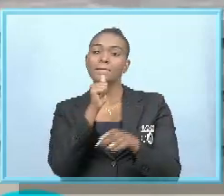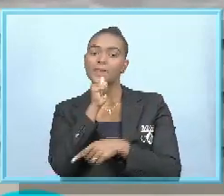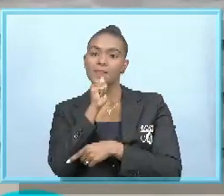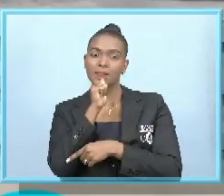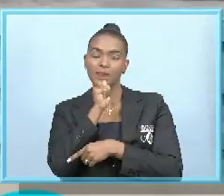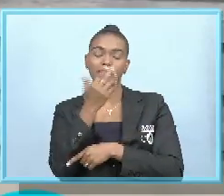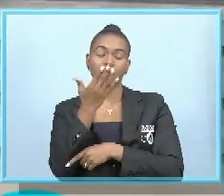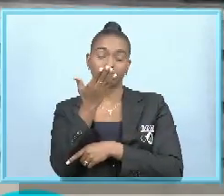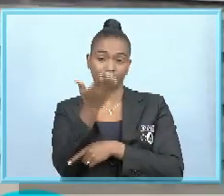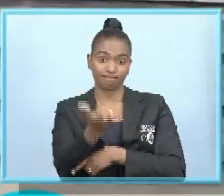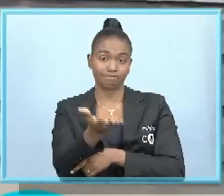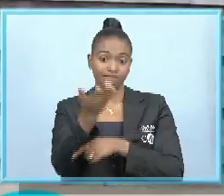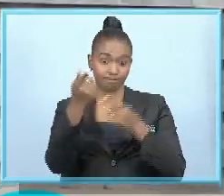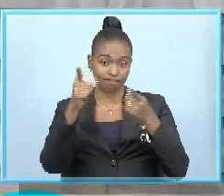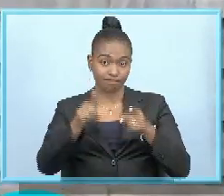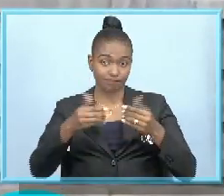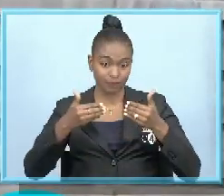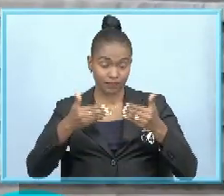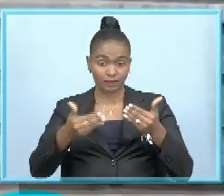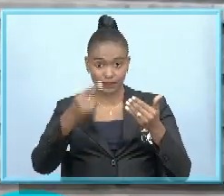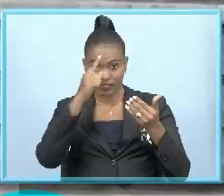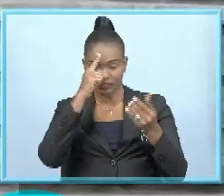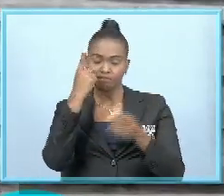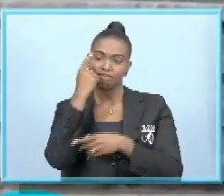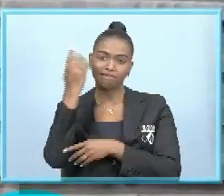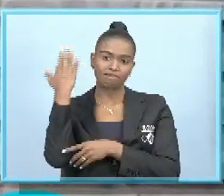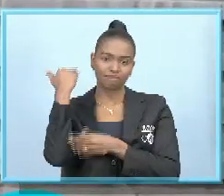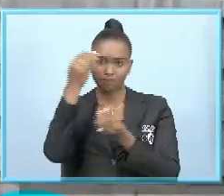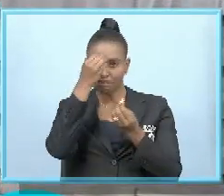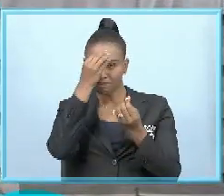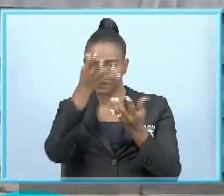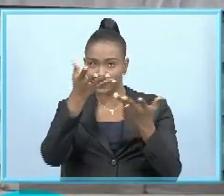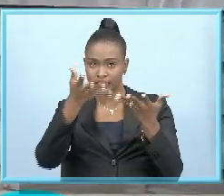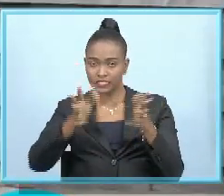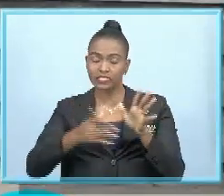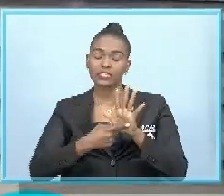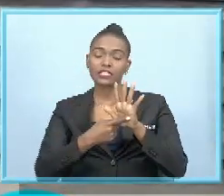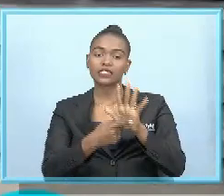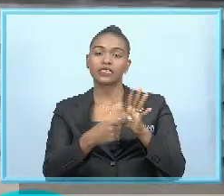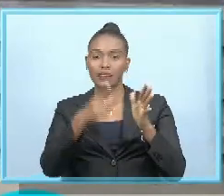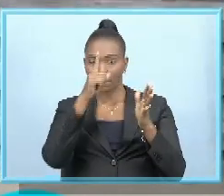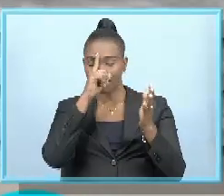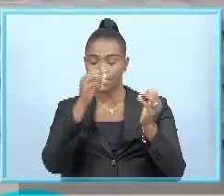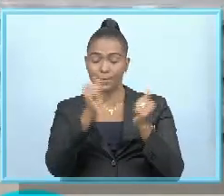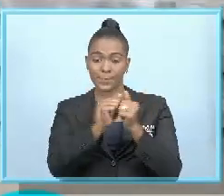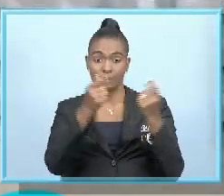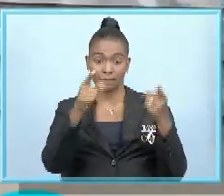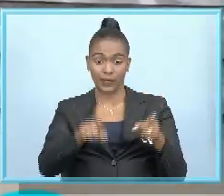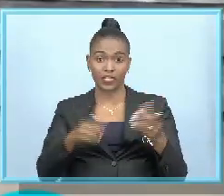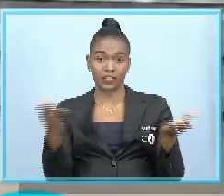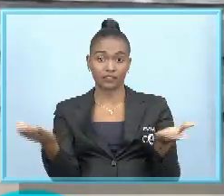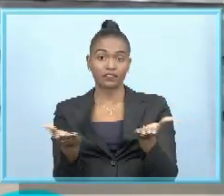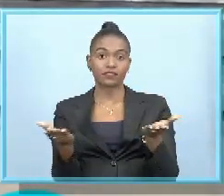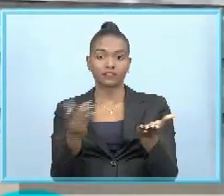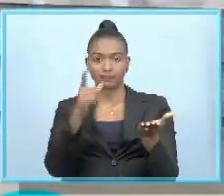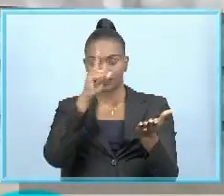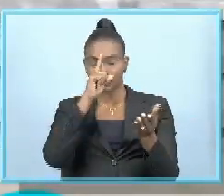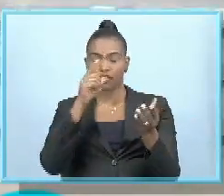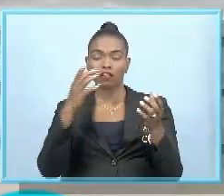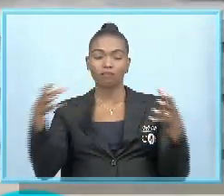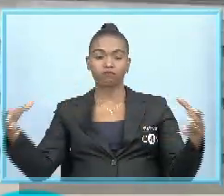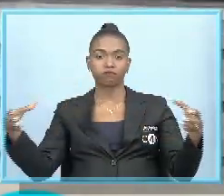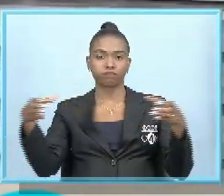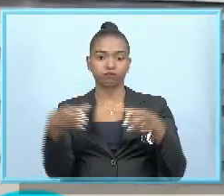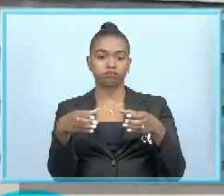privadas. Esto se realiza, como lo dijimos hace un momentito, en el marco de la